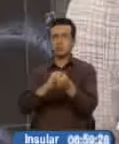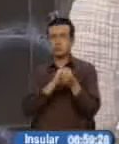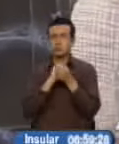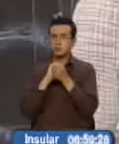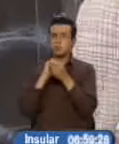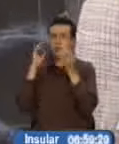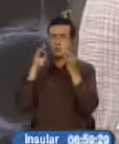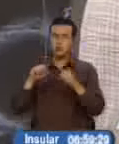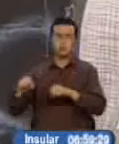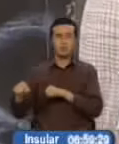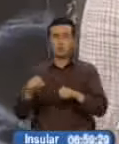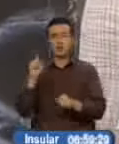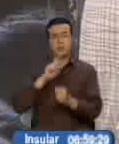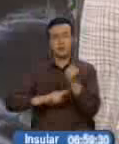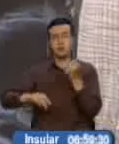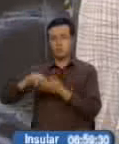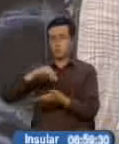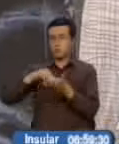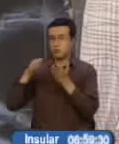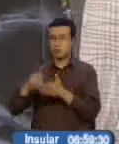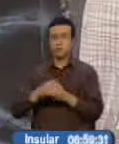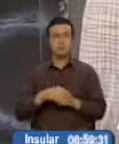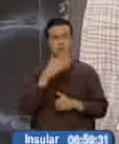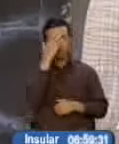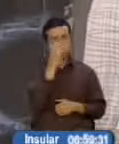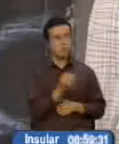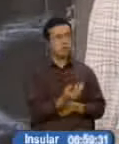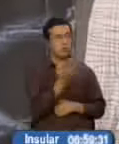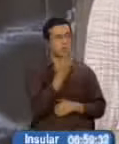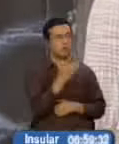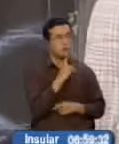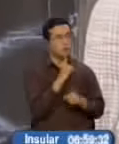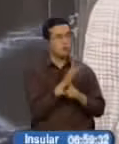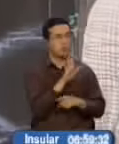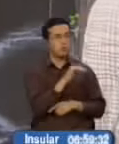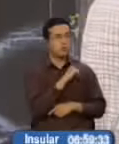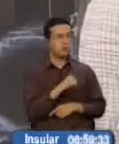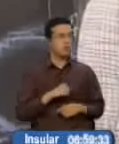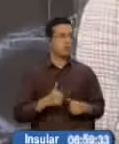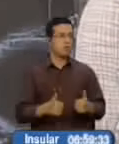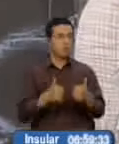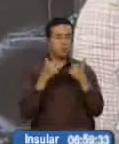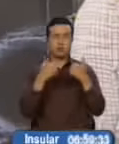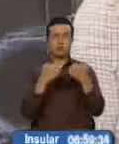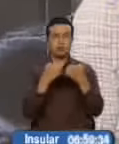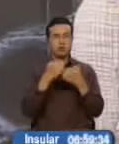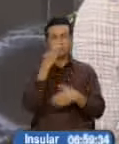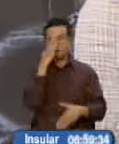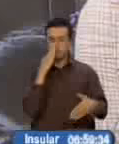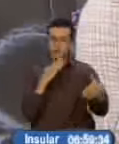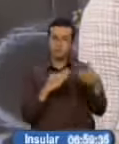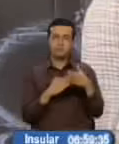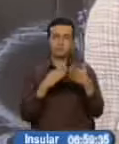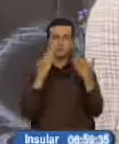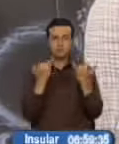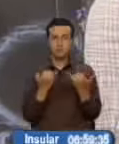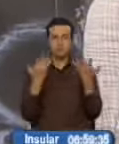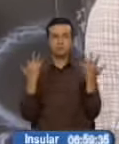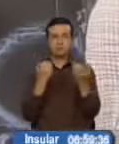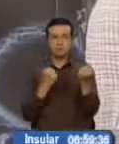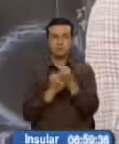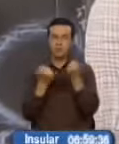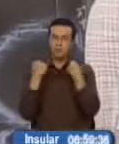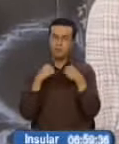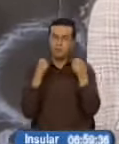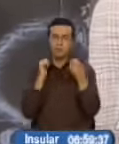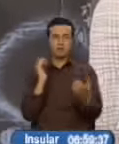con el momento que los hermanos manabitas han pasado. Muy buenos días. Es una actitud muy buena, es un equipo humilde. Por eso estamos aquí, hicimos el